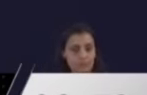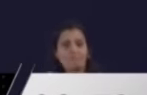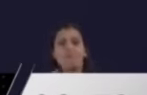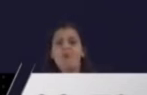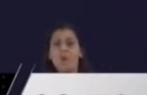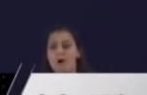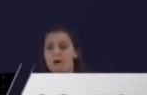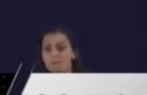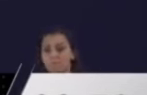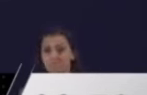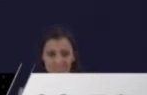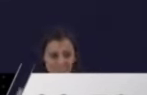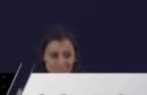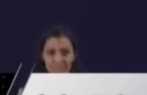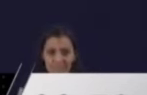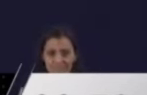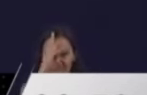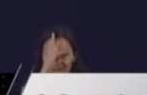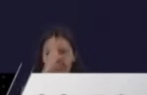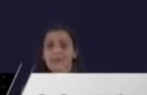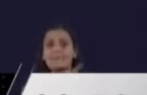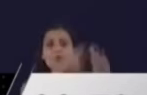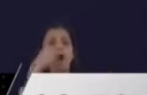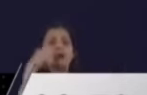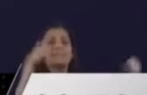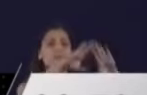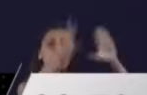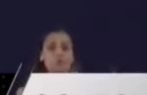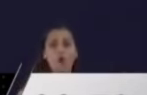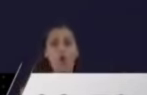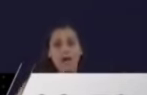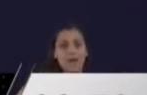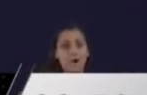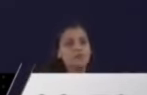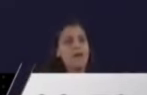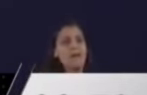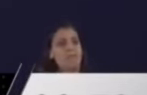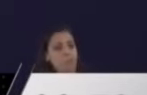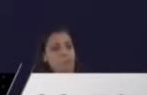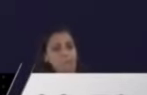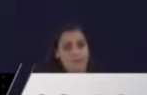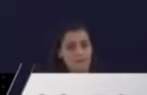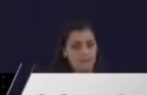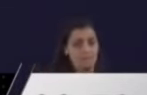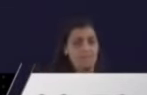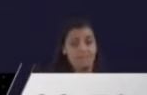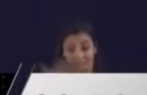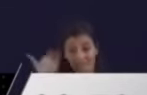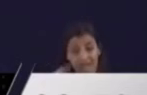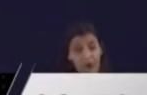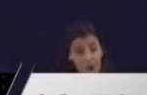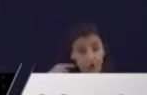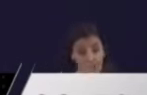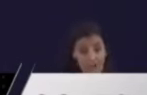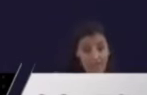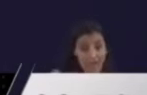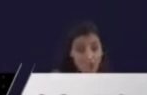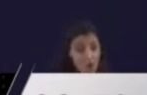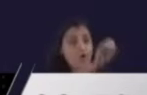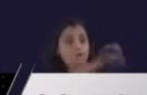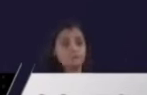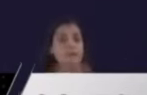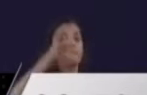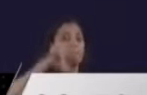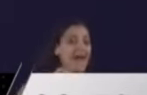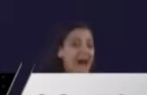de respetar las instituciones, la investidura presidencial. El otro día acá tuvimos entre todos una con Peralta, con Negré,